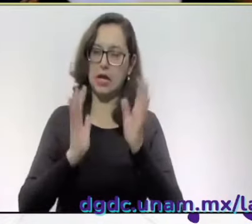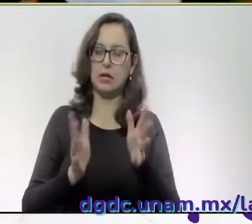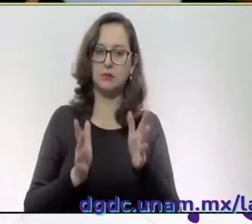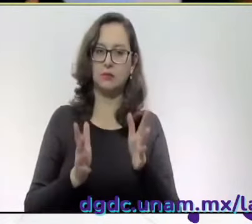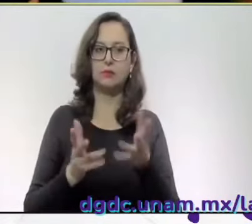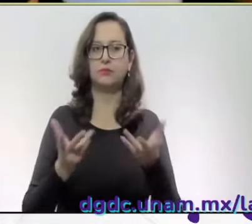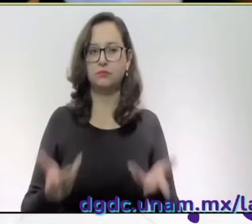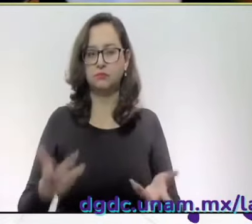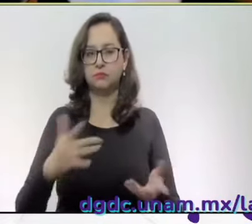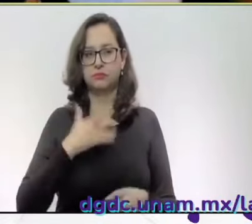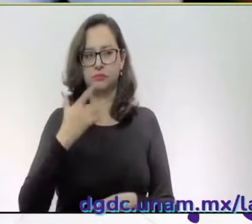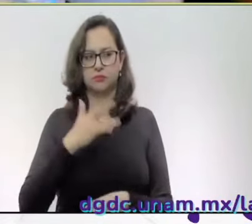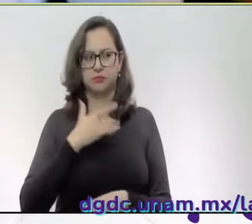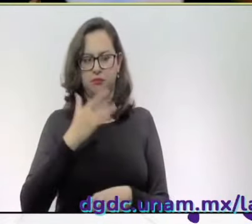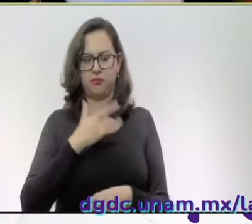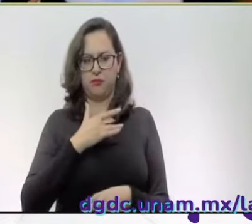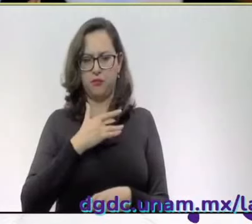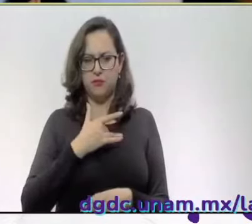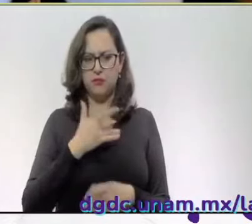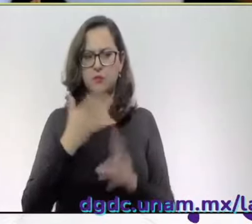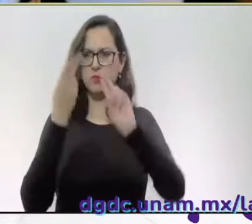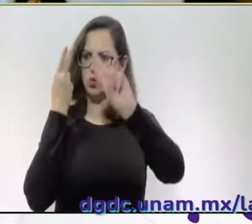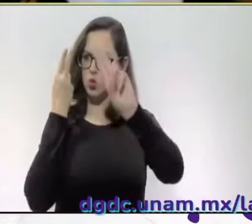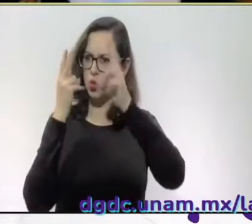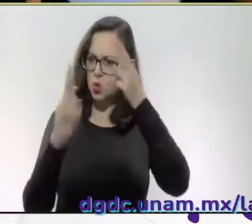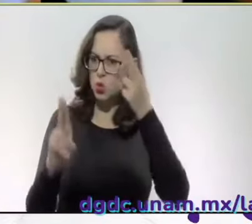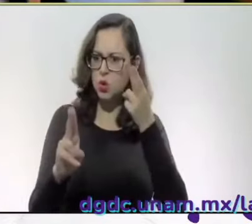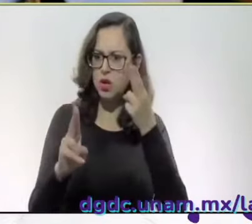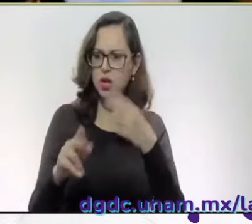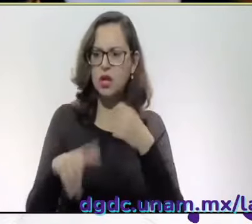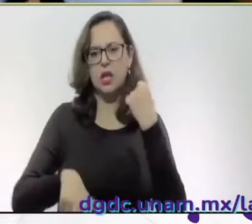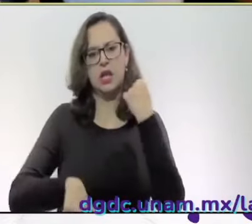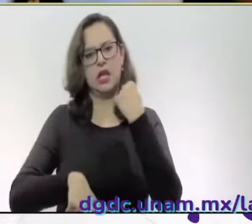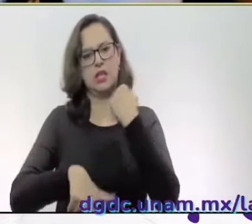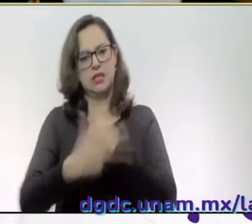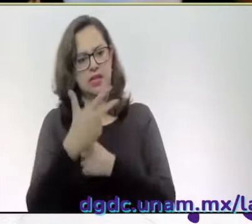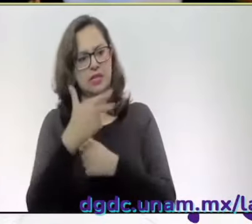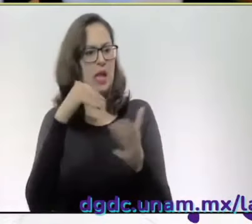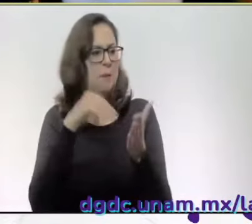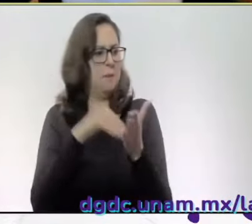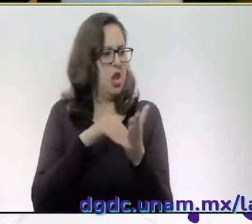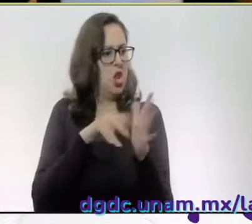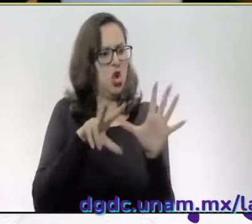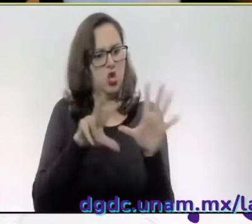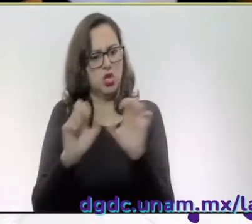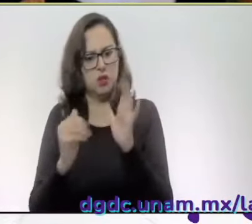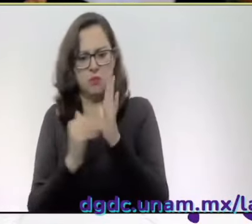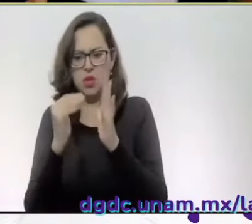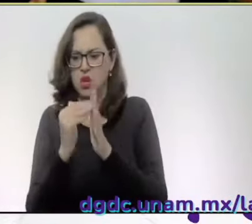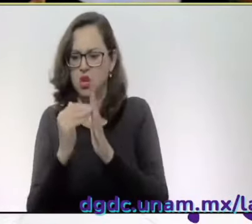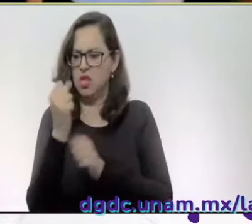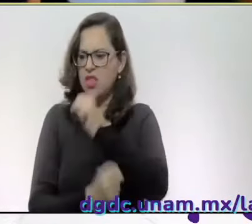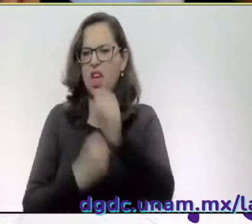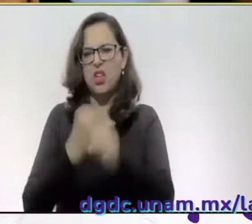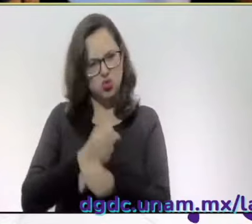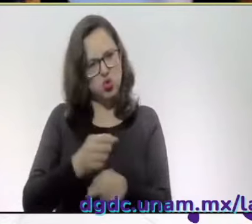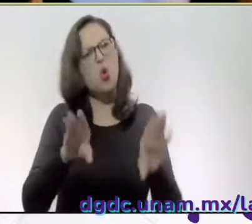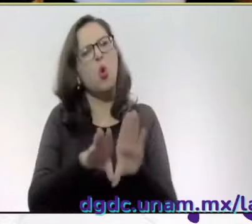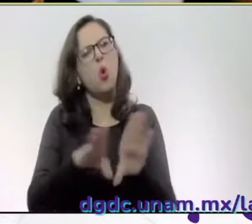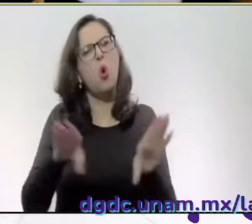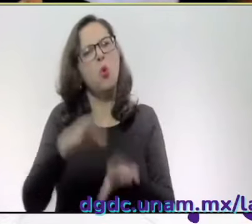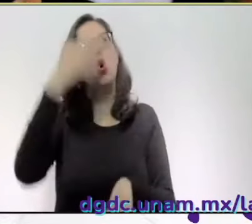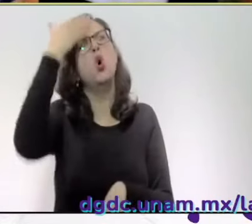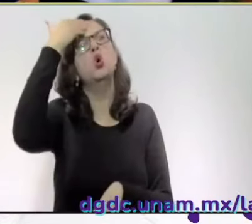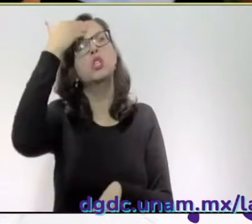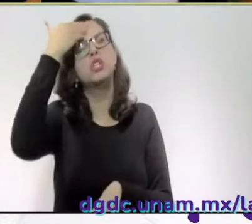a la conclusión de que la edad del universo son 13.800 millones de años? Y quizás nos puedes contar del momento